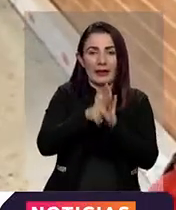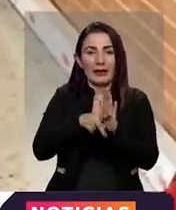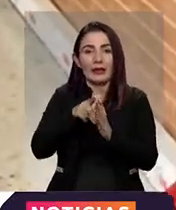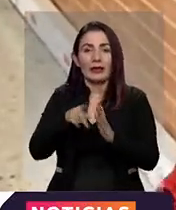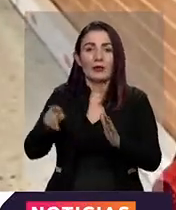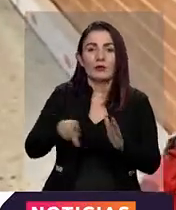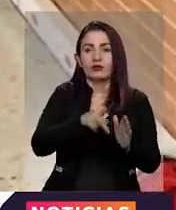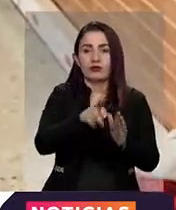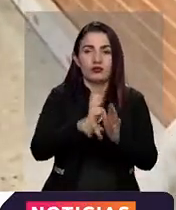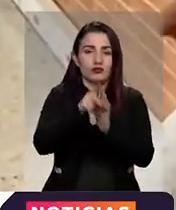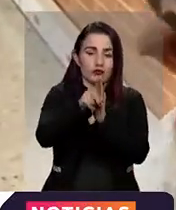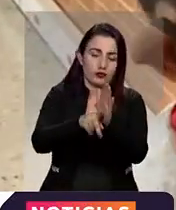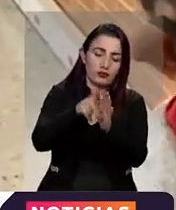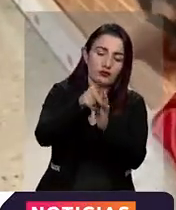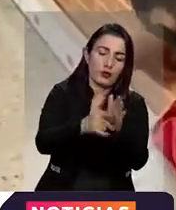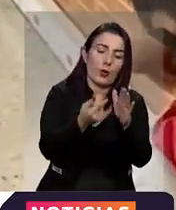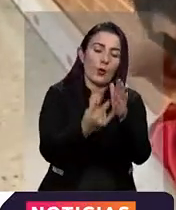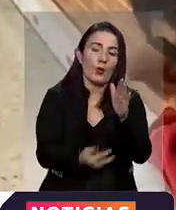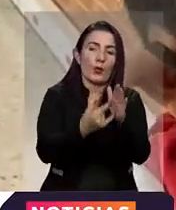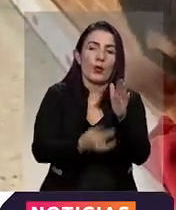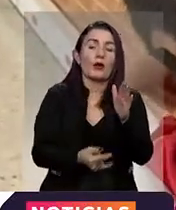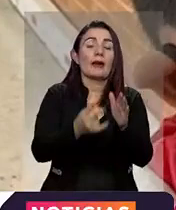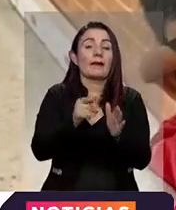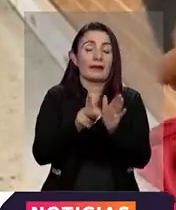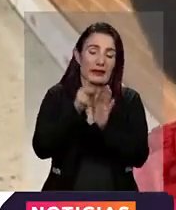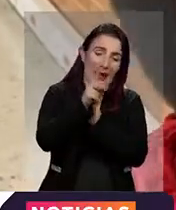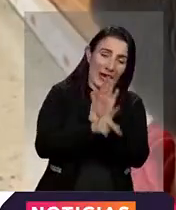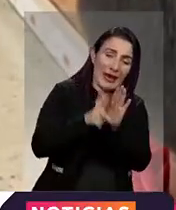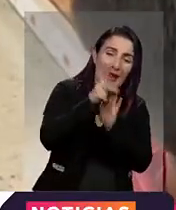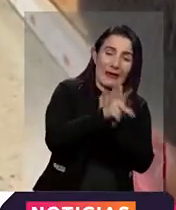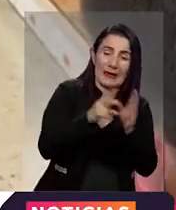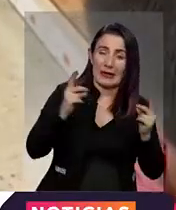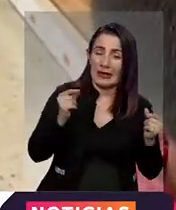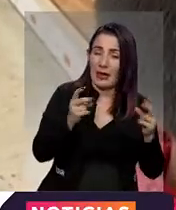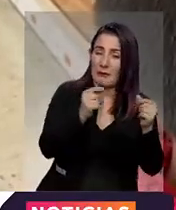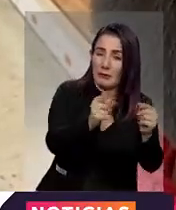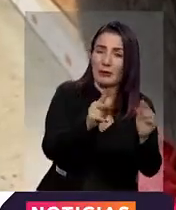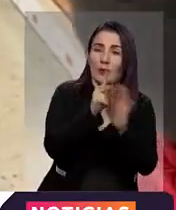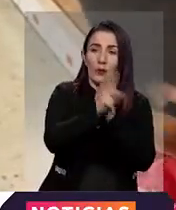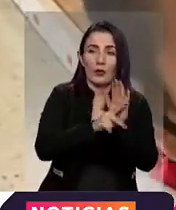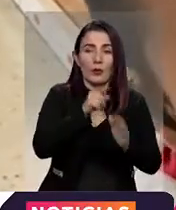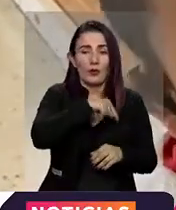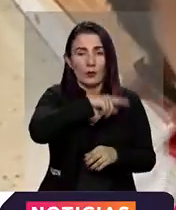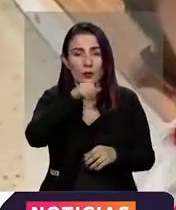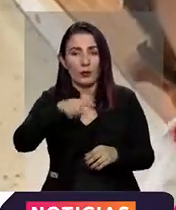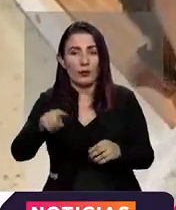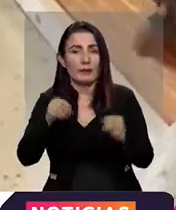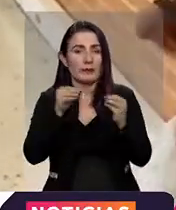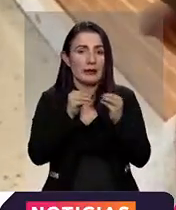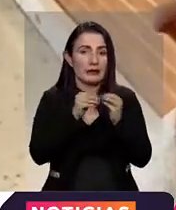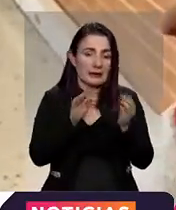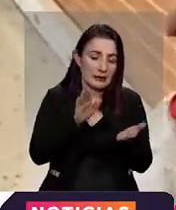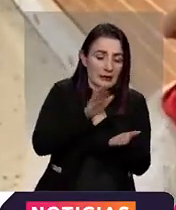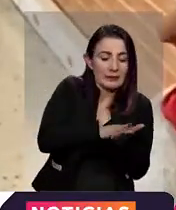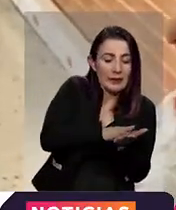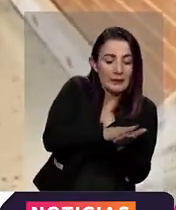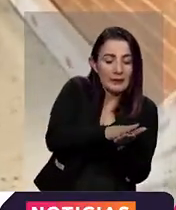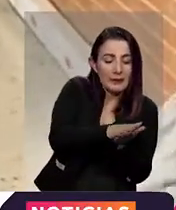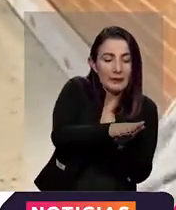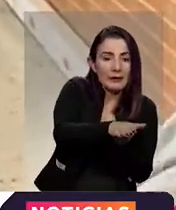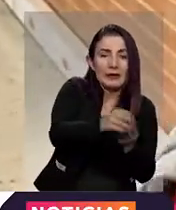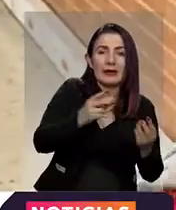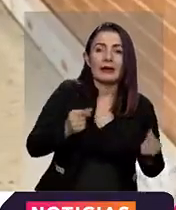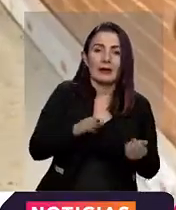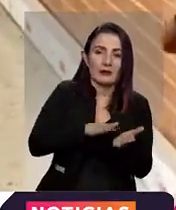a través de esos imanes. Y para que el tren coja velocidad, cada vez lo haremos más pegado a los imanes, para